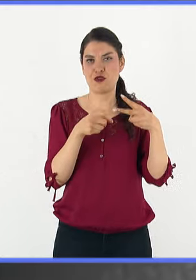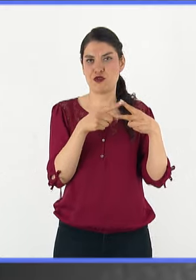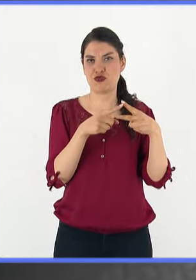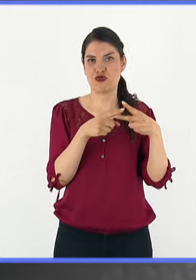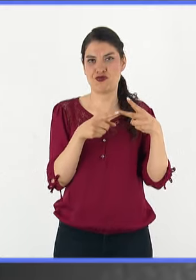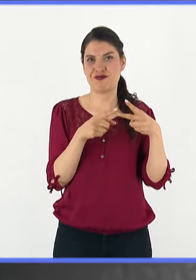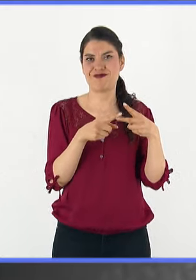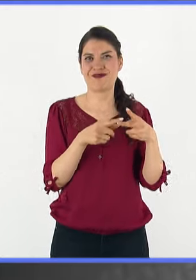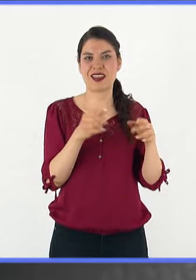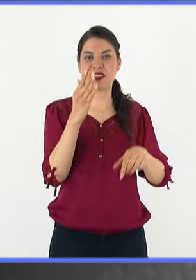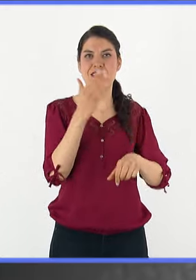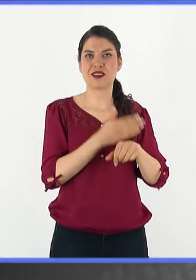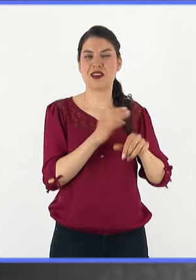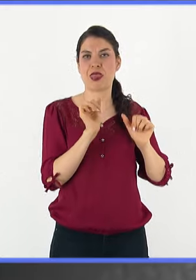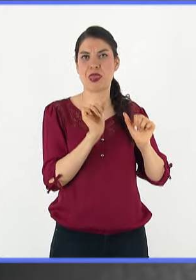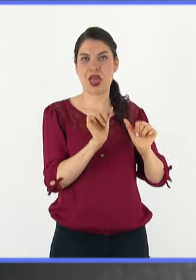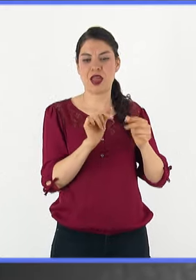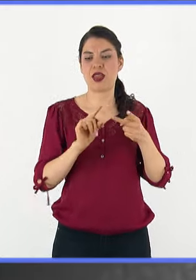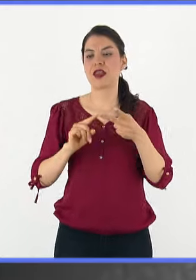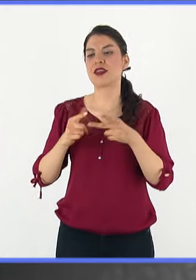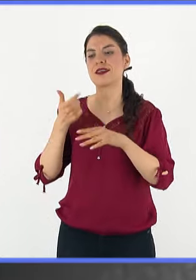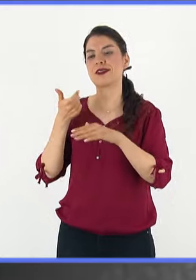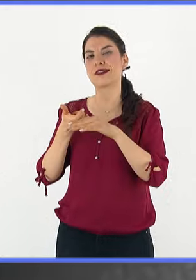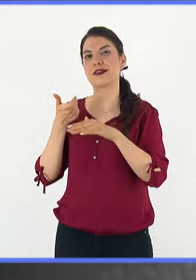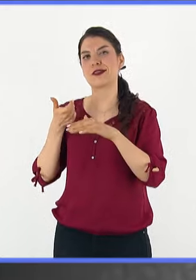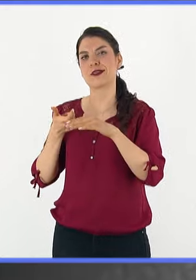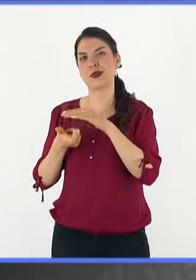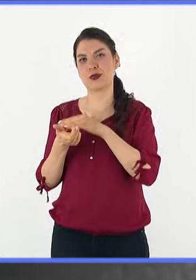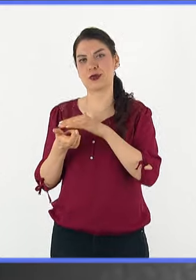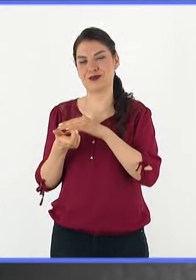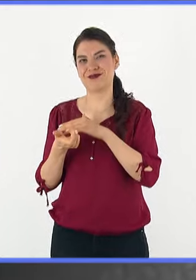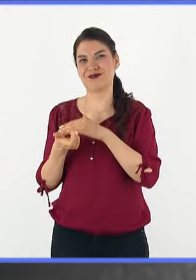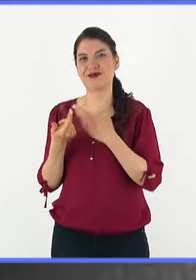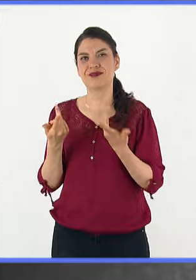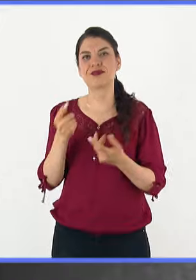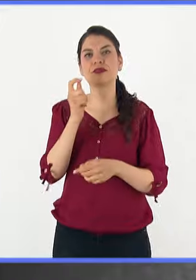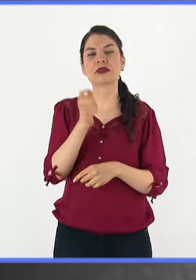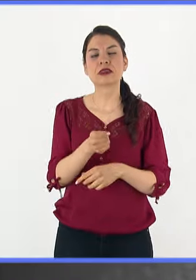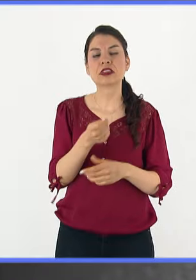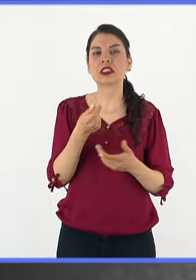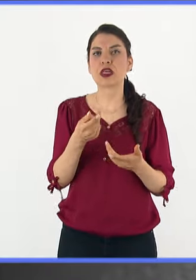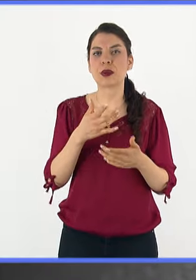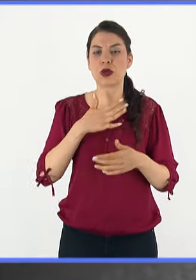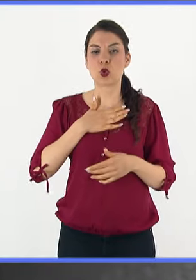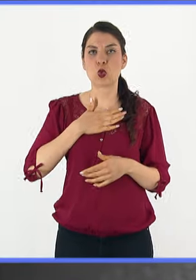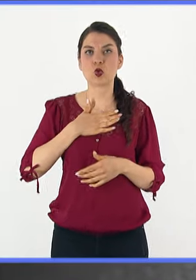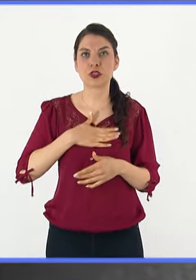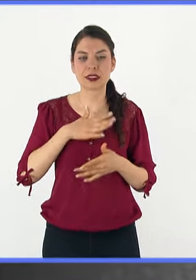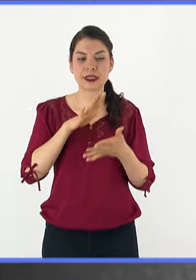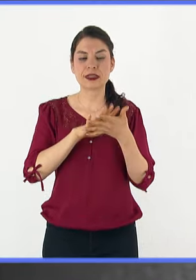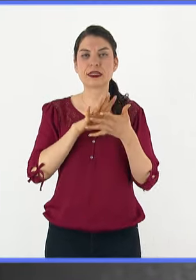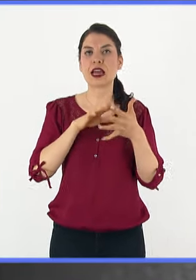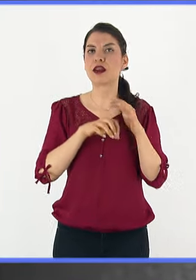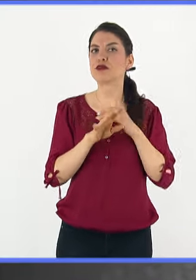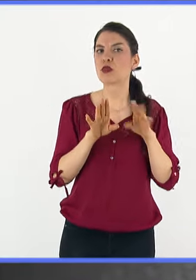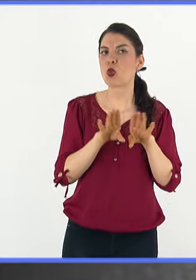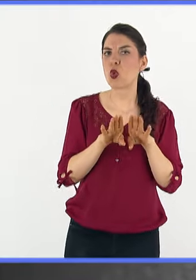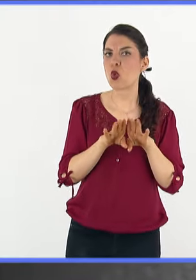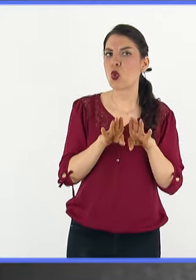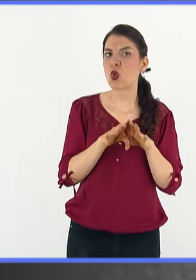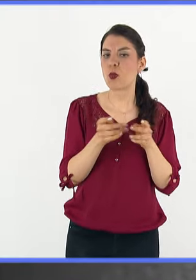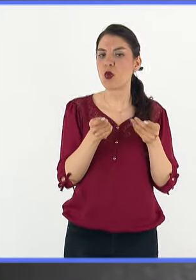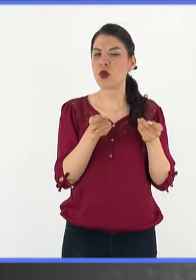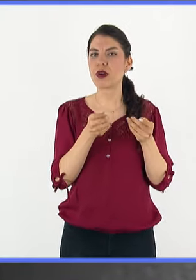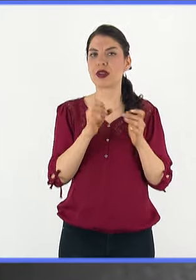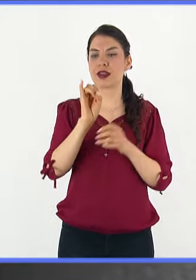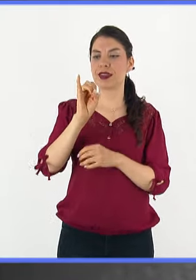en la otro es la corrupción es decir cómo se administra en este caso la la justicia penal eh con datos del